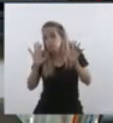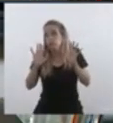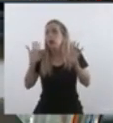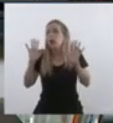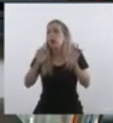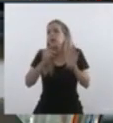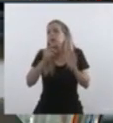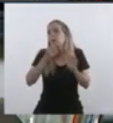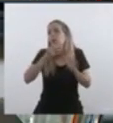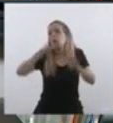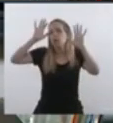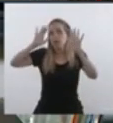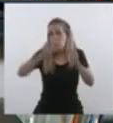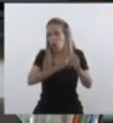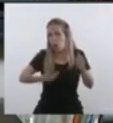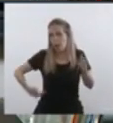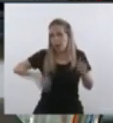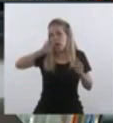presidencial.